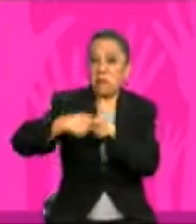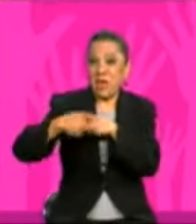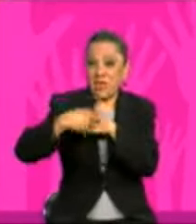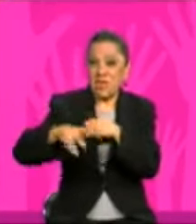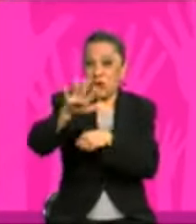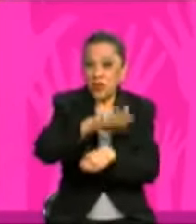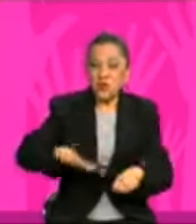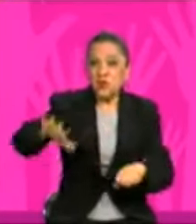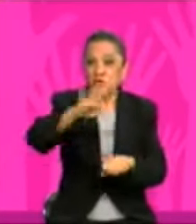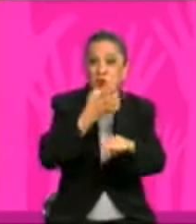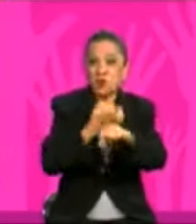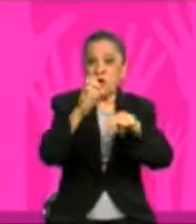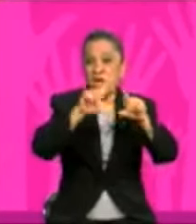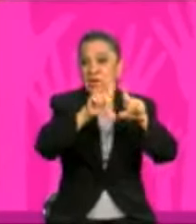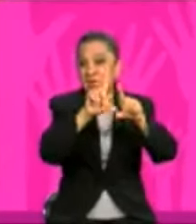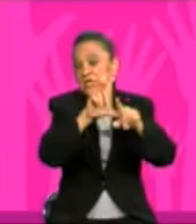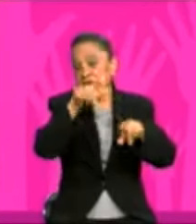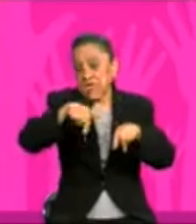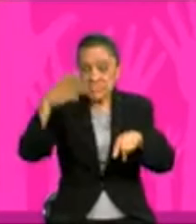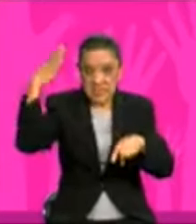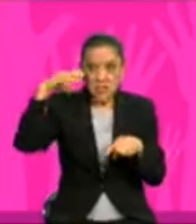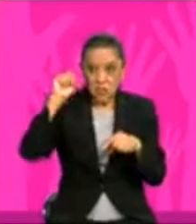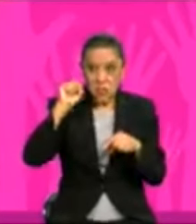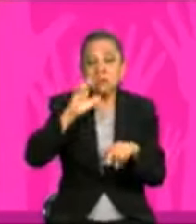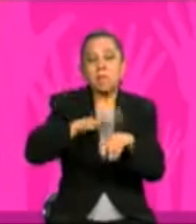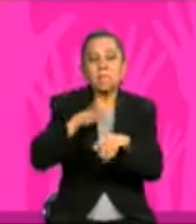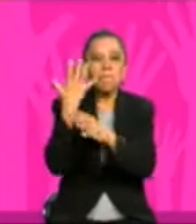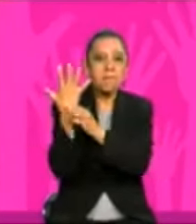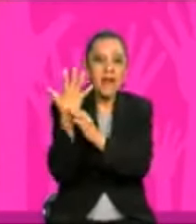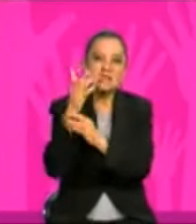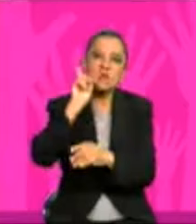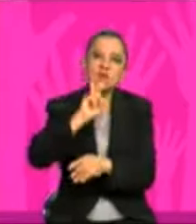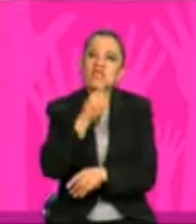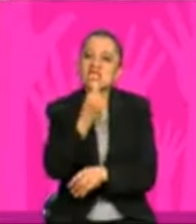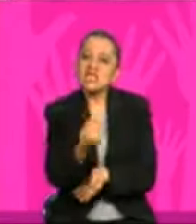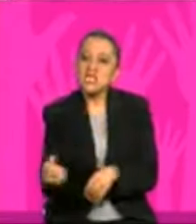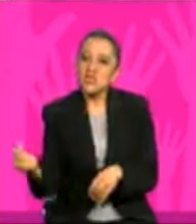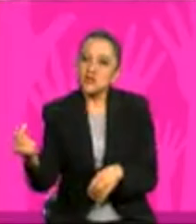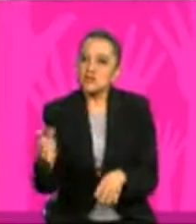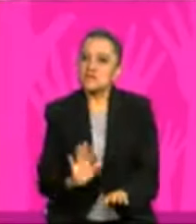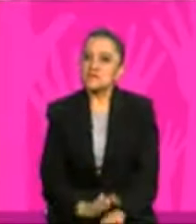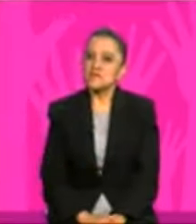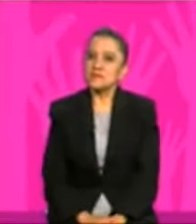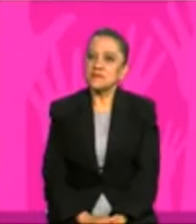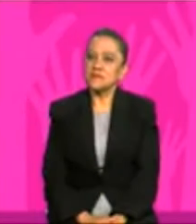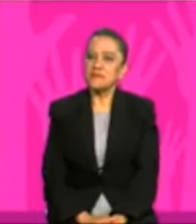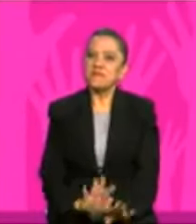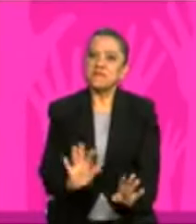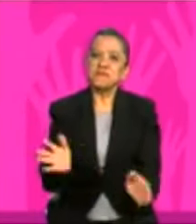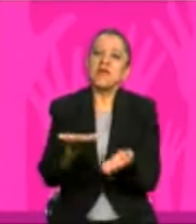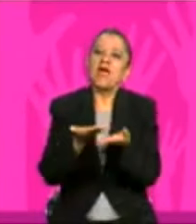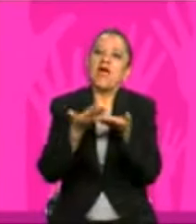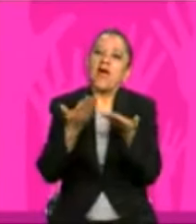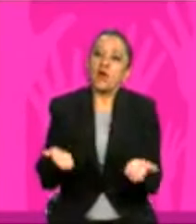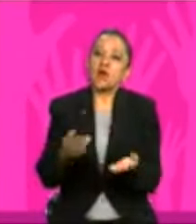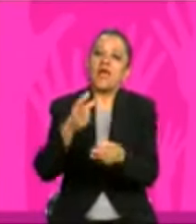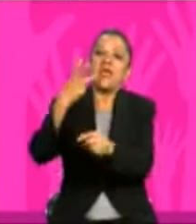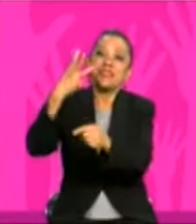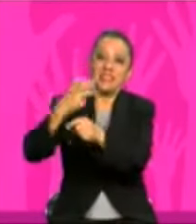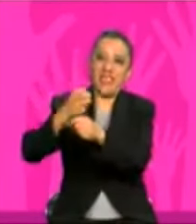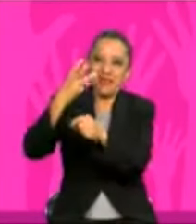el estado, principalmente a las mujeres y los niños. Gracias. Bien, gracias, candidata. Pasamos ahora a la